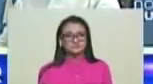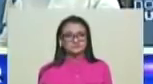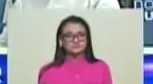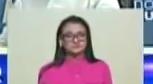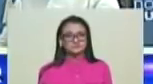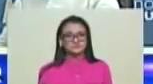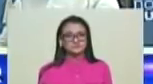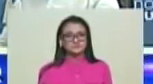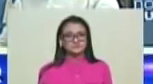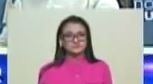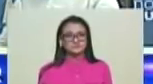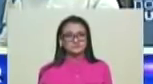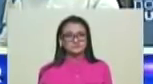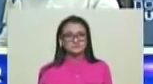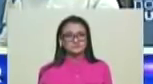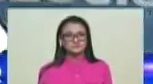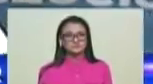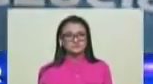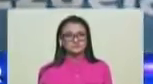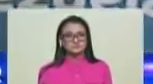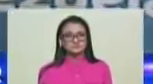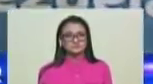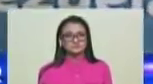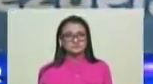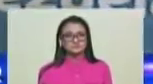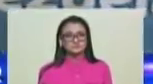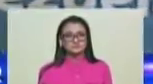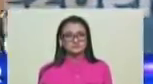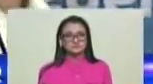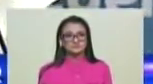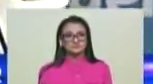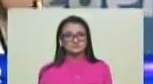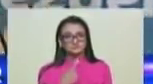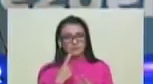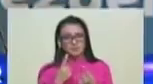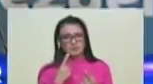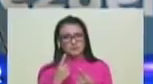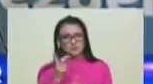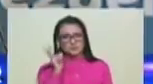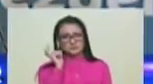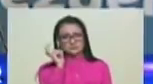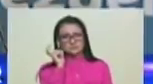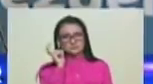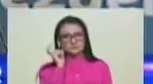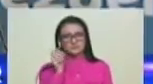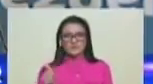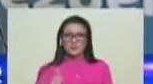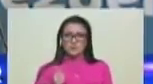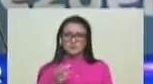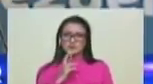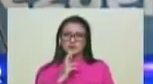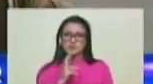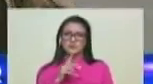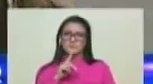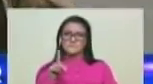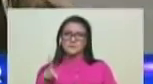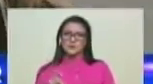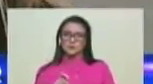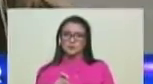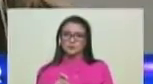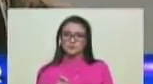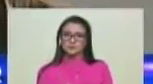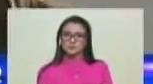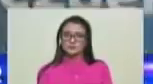Sí, estoy disfrutando esta rueda de prensa. Aprovecho también para responder la pregunta que